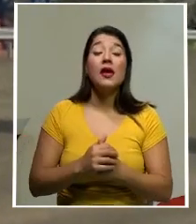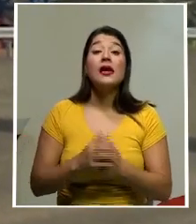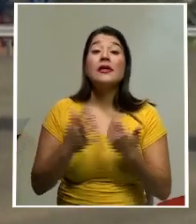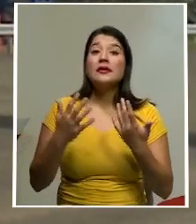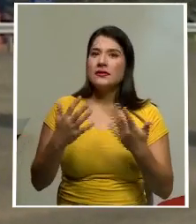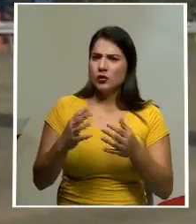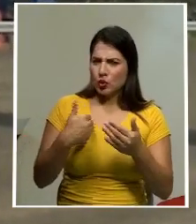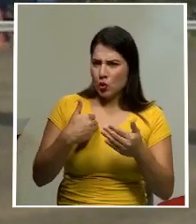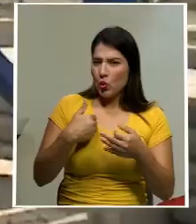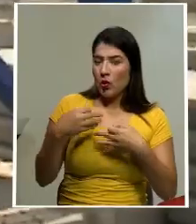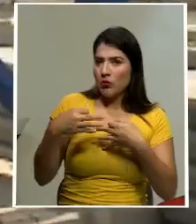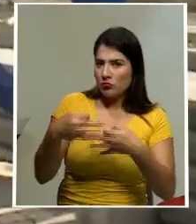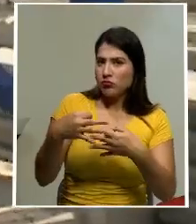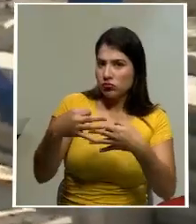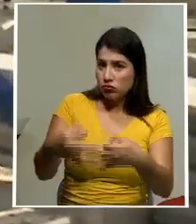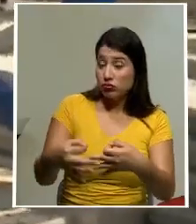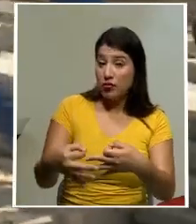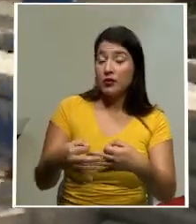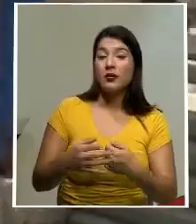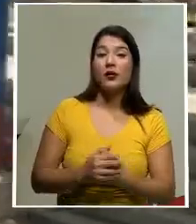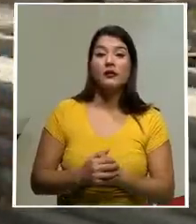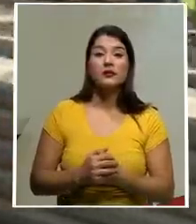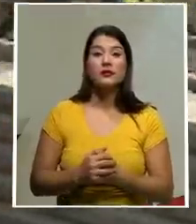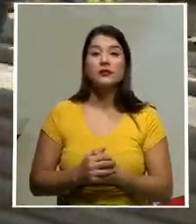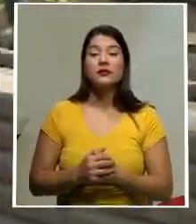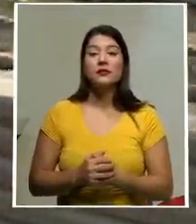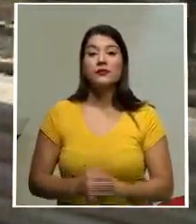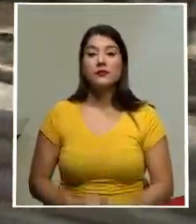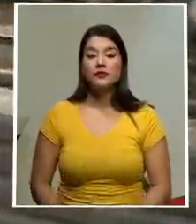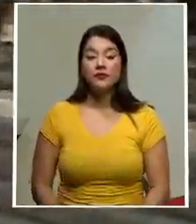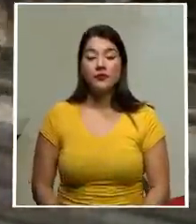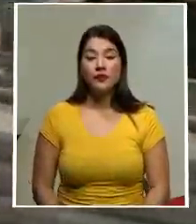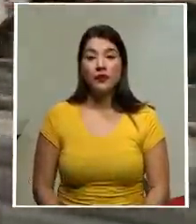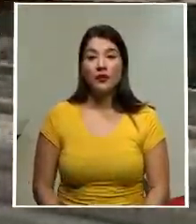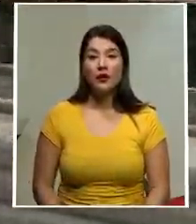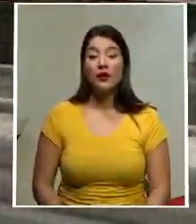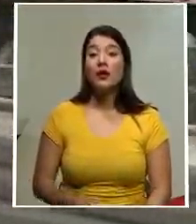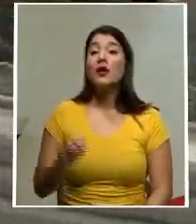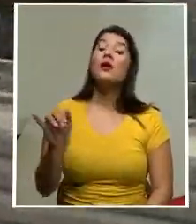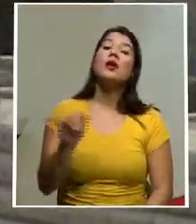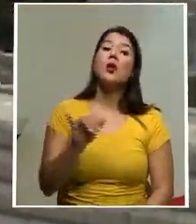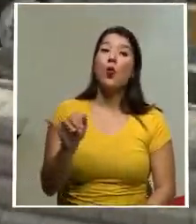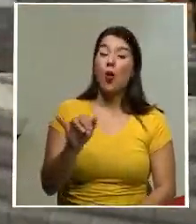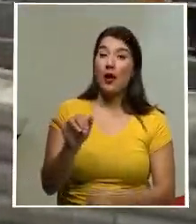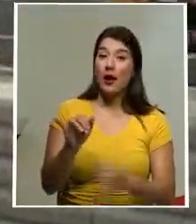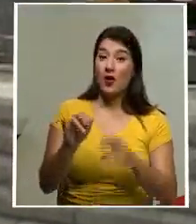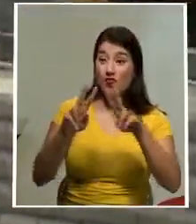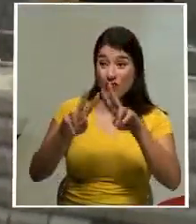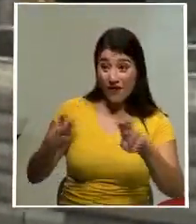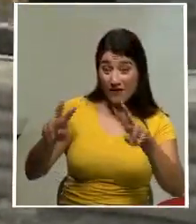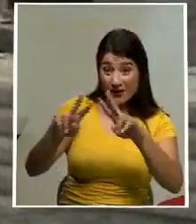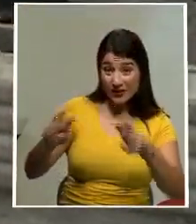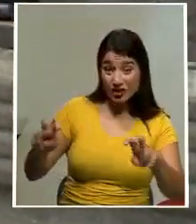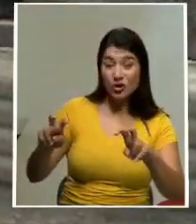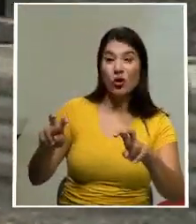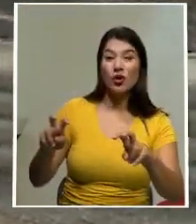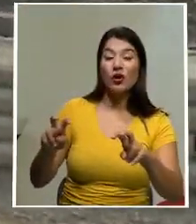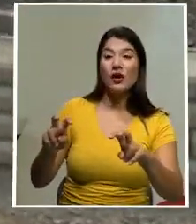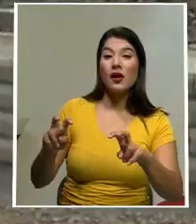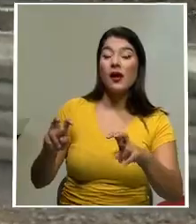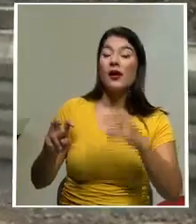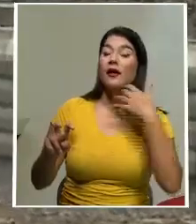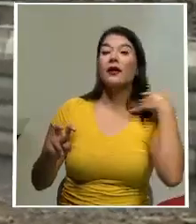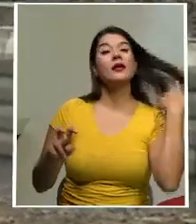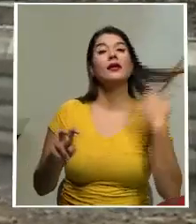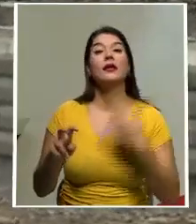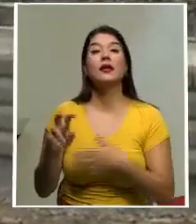de los retrasos ocasionados por expropiaciones y hallazgos arqueológicos, conforme la revisión efectuada a los reclamos presentados